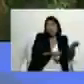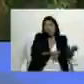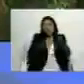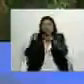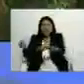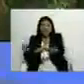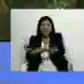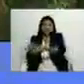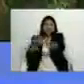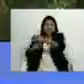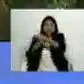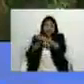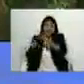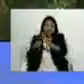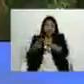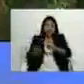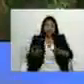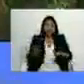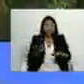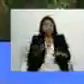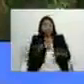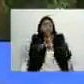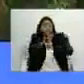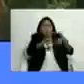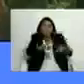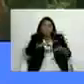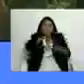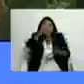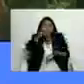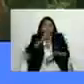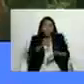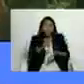justamente ese laudo arbitral